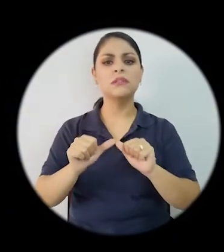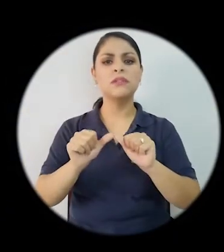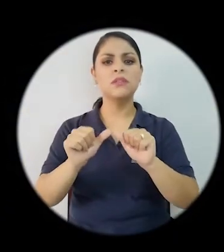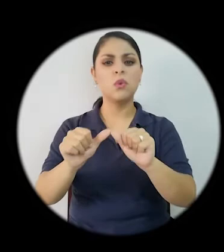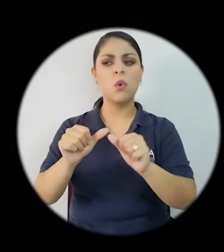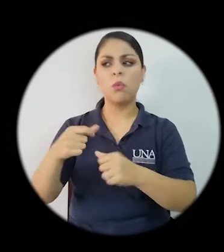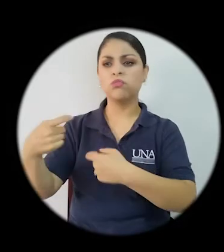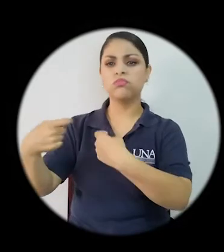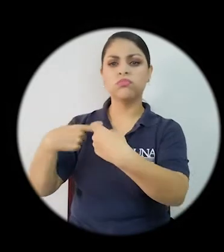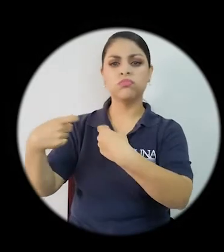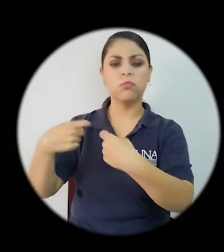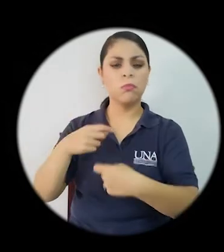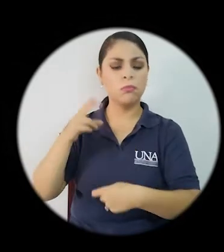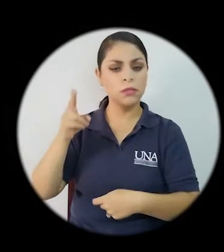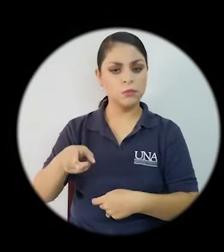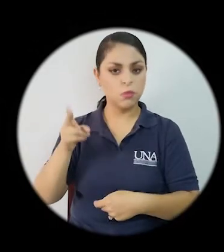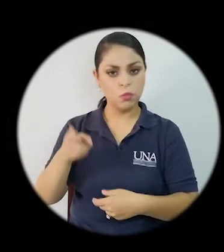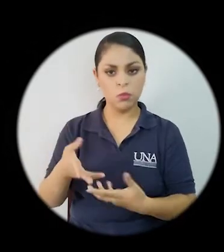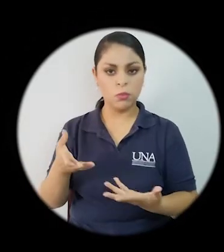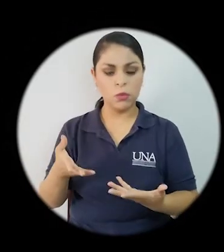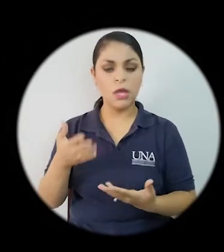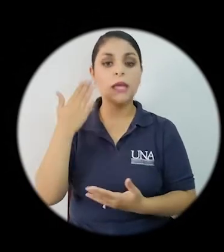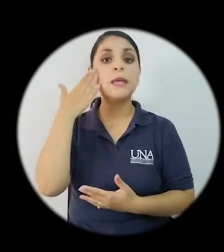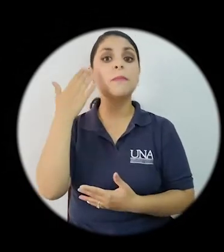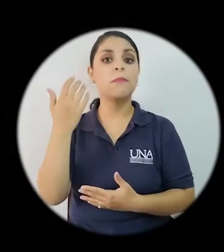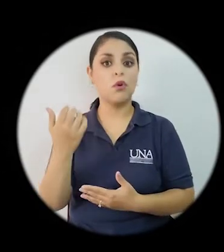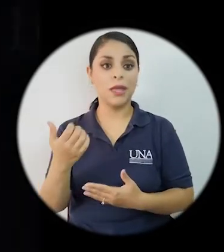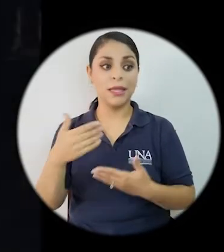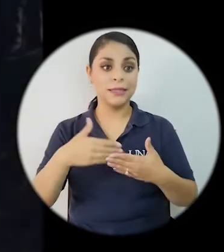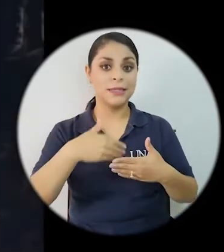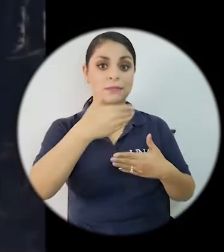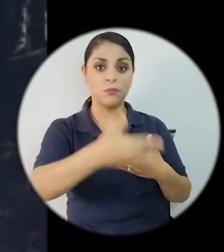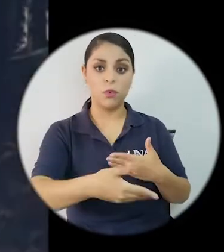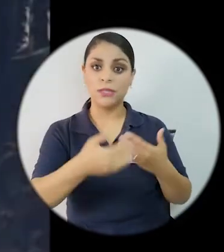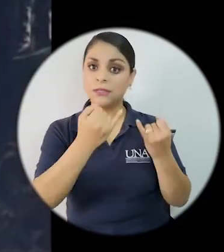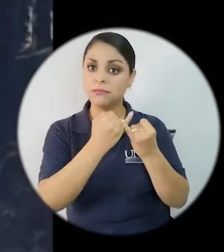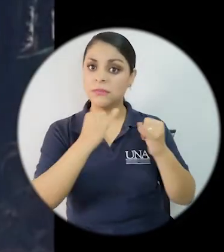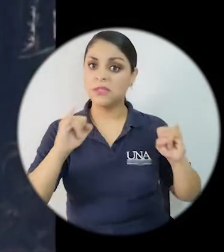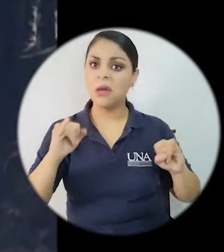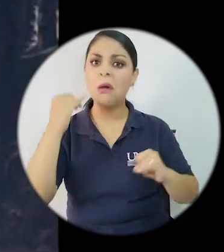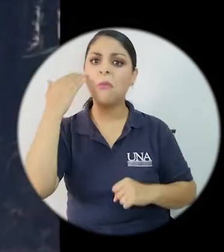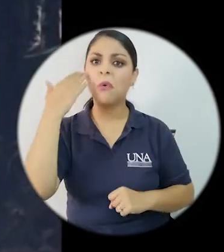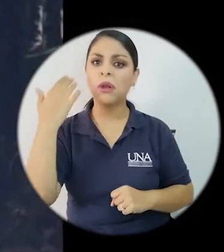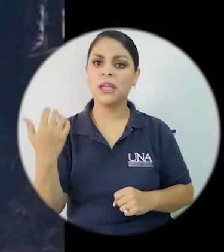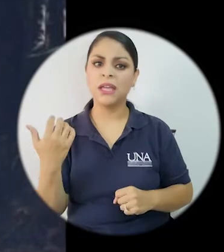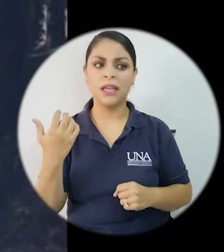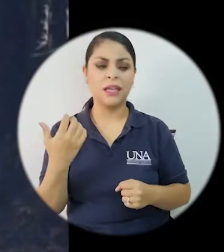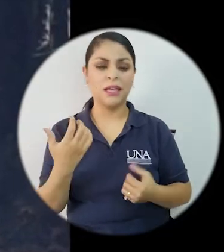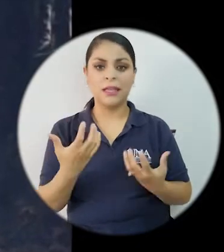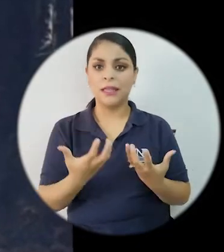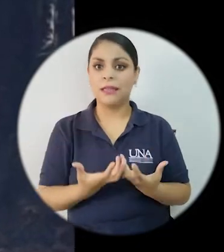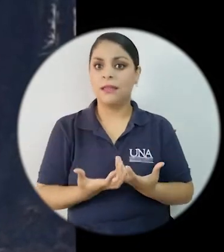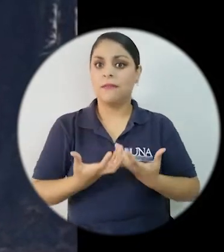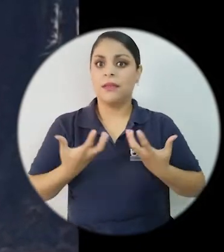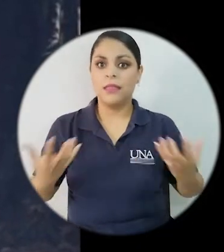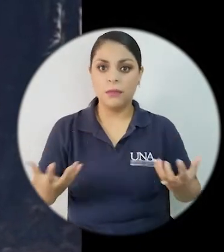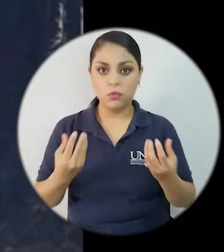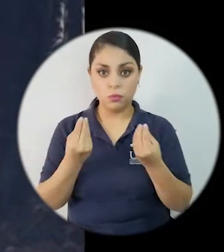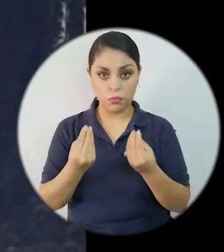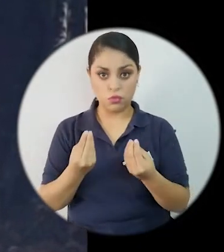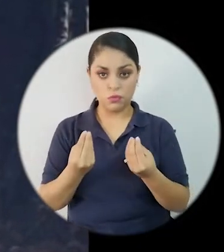qué siguieron gobernándonos los mismos? ¿Y por qué después de la independencia nos dividimos